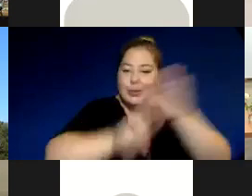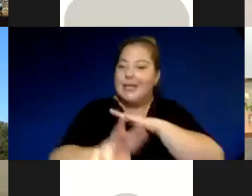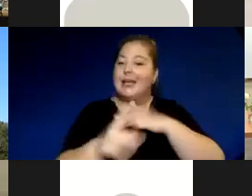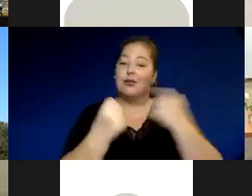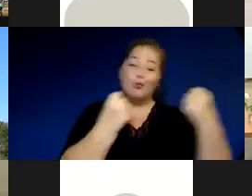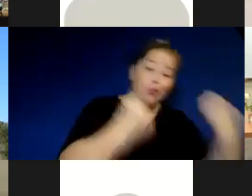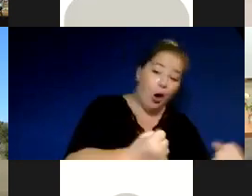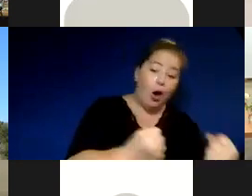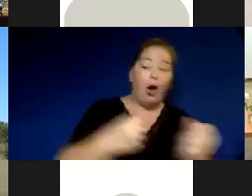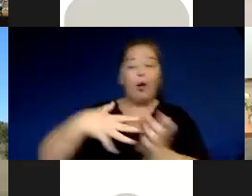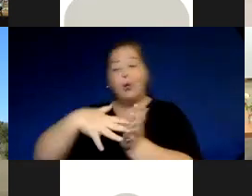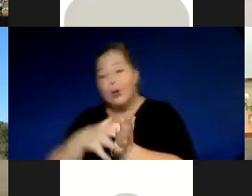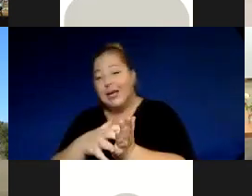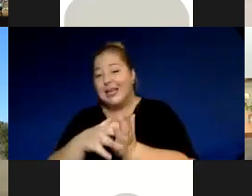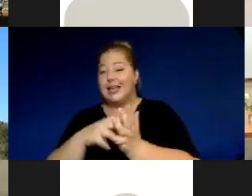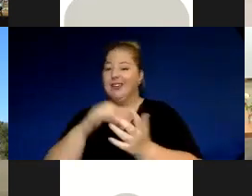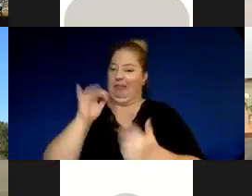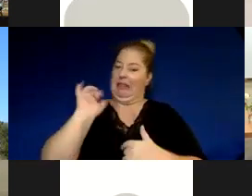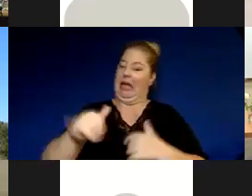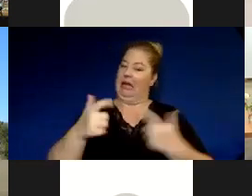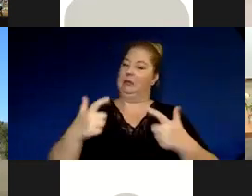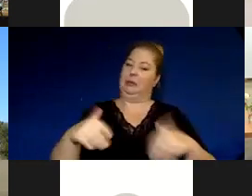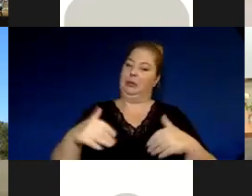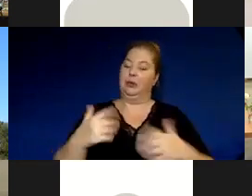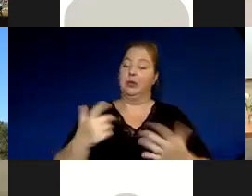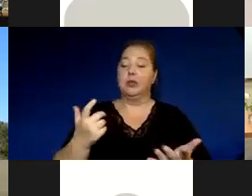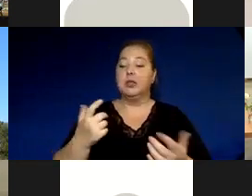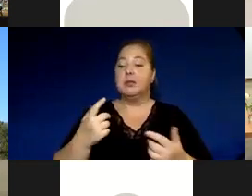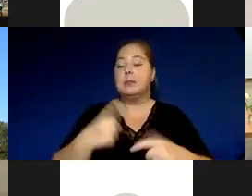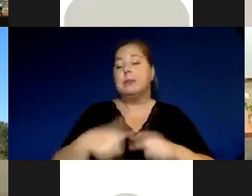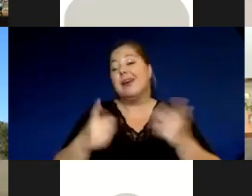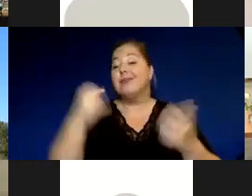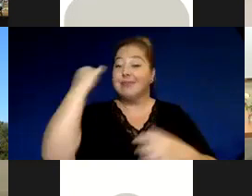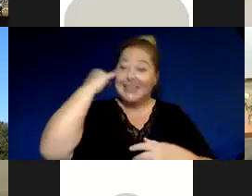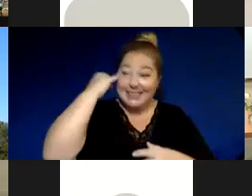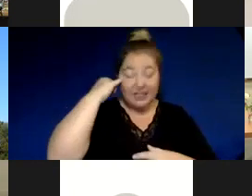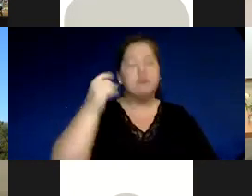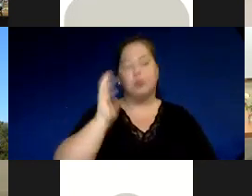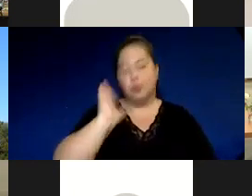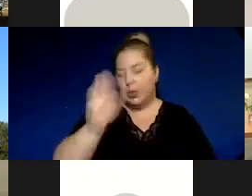comunicamos para sacar a las personas del peligro.